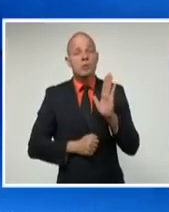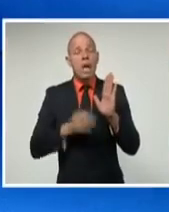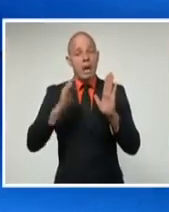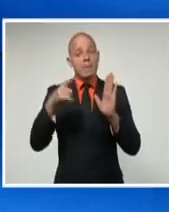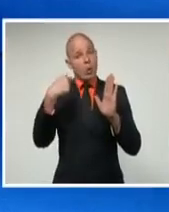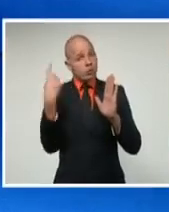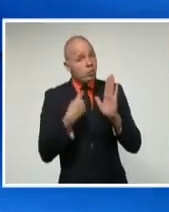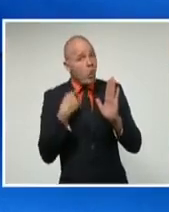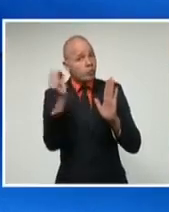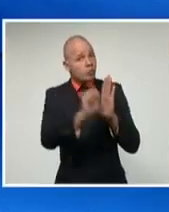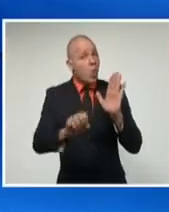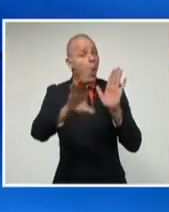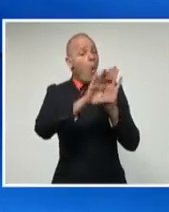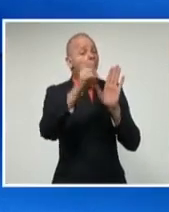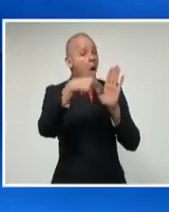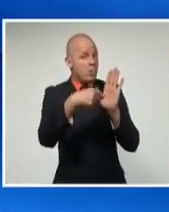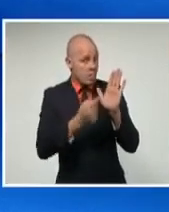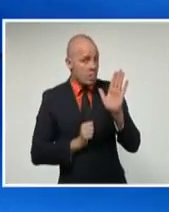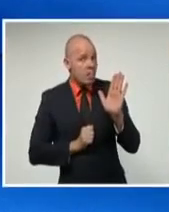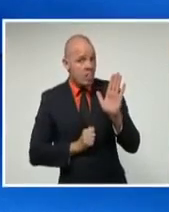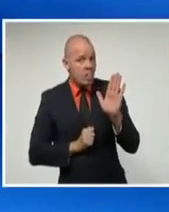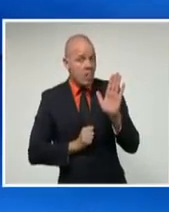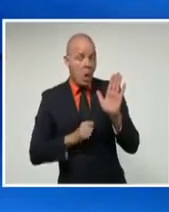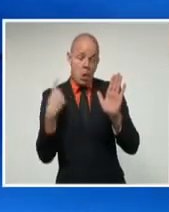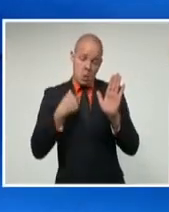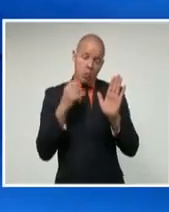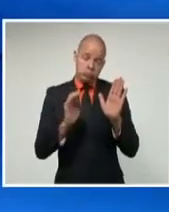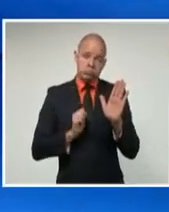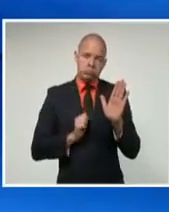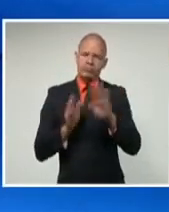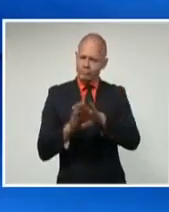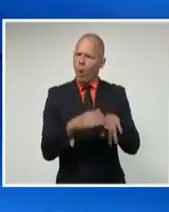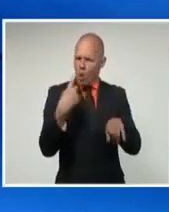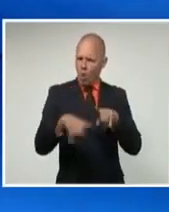constitución vigente. Así se actuará. Tengo más, mucho más. Volveré.